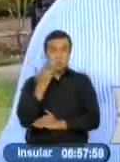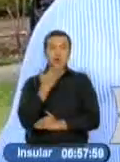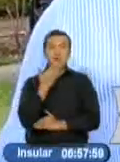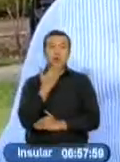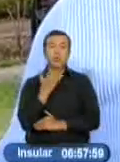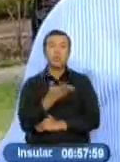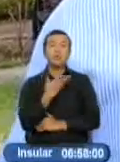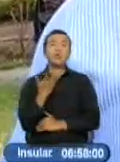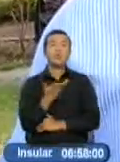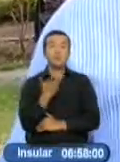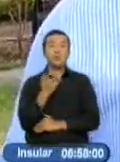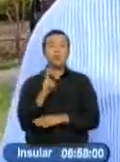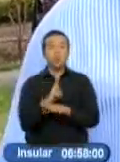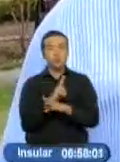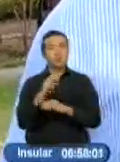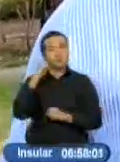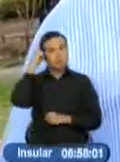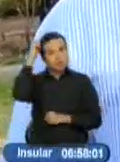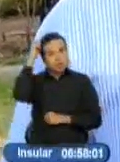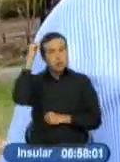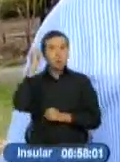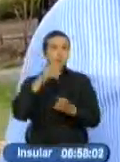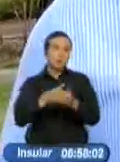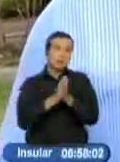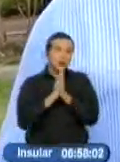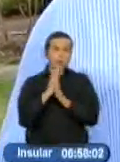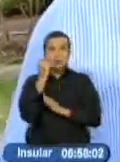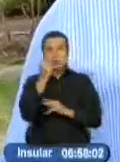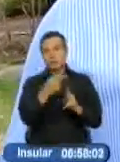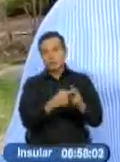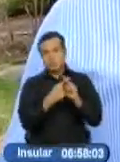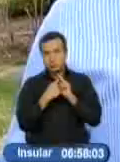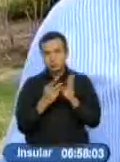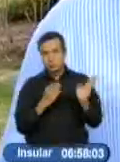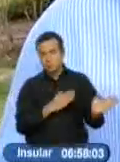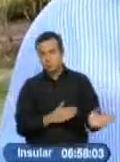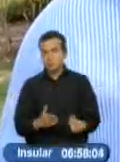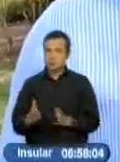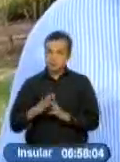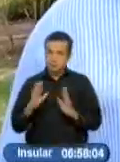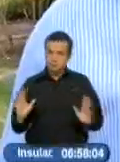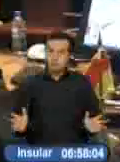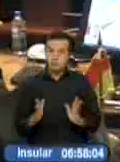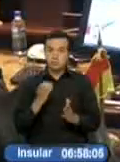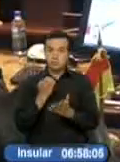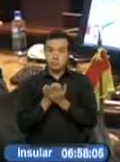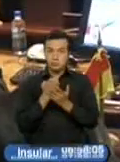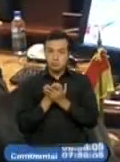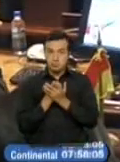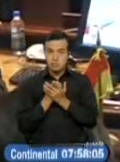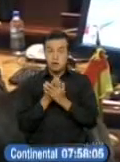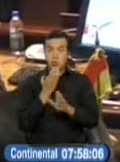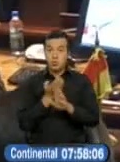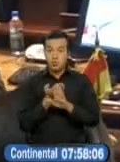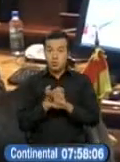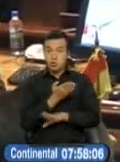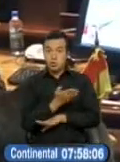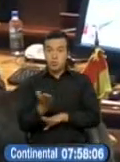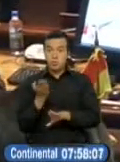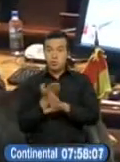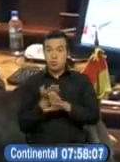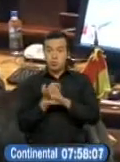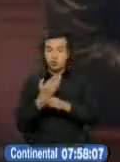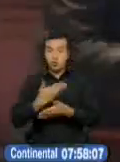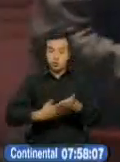nuestro uso de nuestro derecho, como es solicitar los créditos, obviamente para impulsar la economía. Esos planteamientos serán recogidos